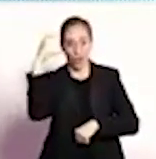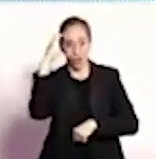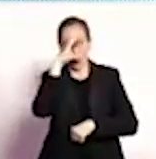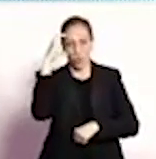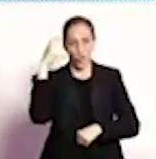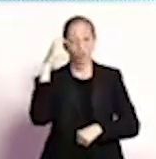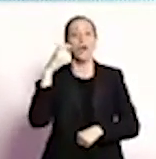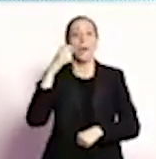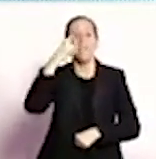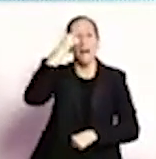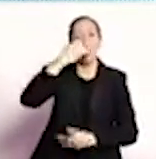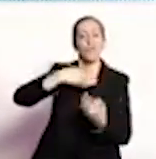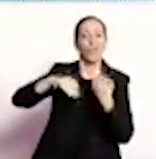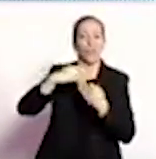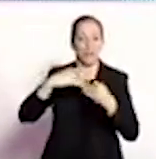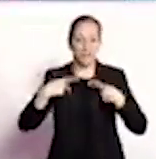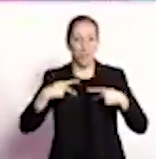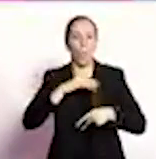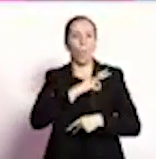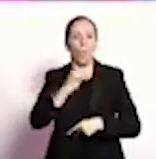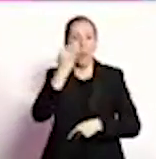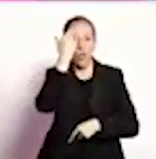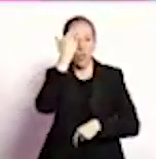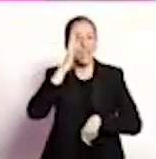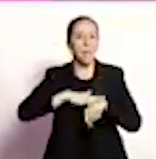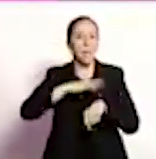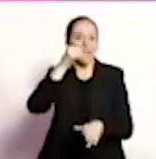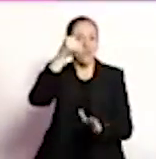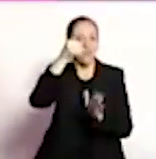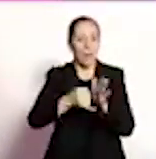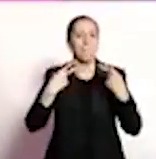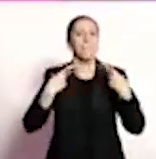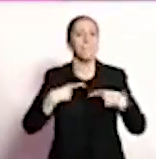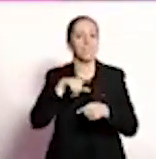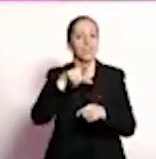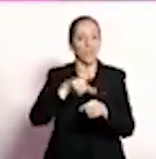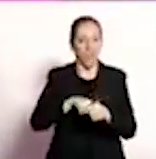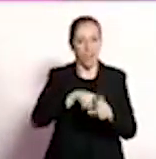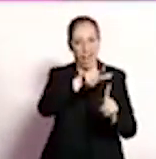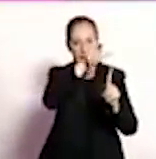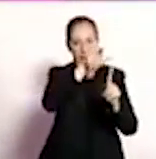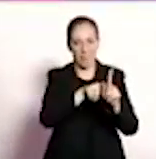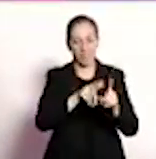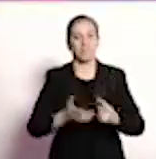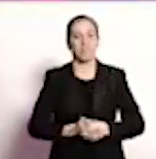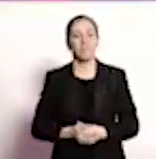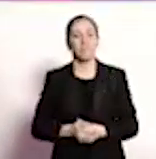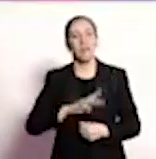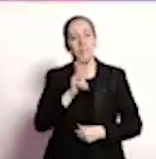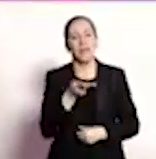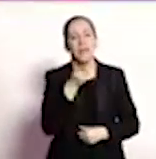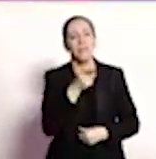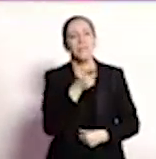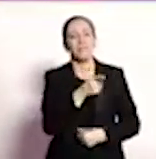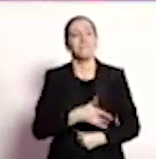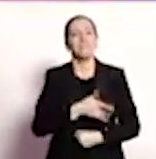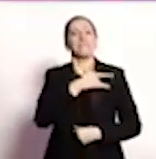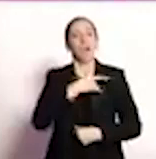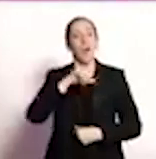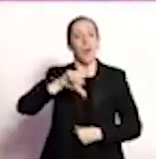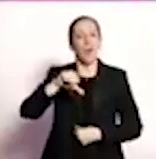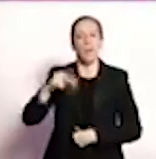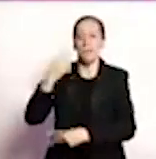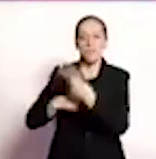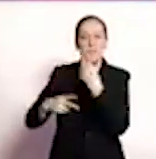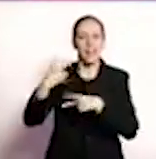2021 que de ganar las elecciones se convertirá en el primer gobernador emanado del instituto